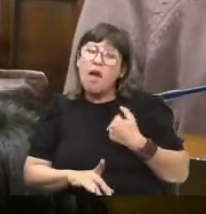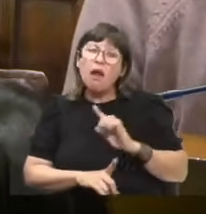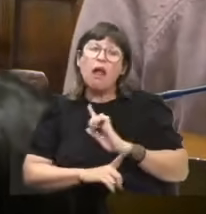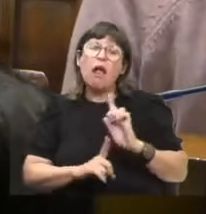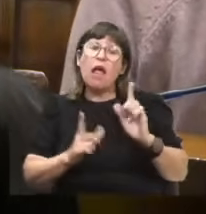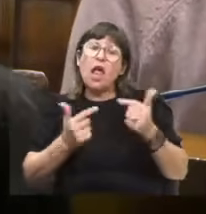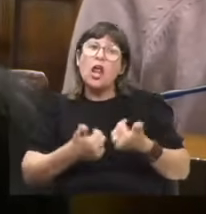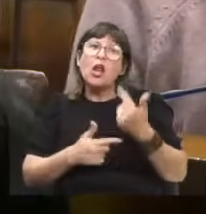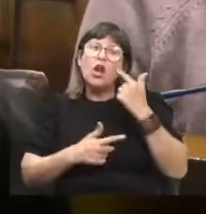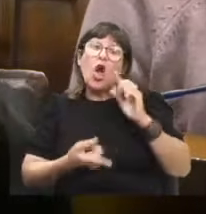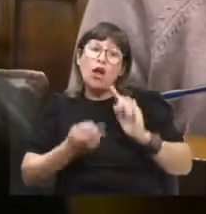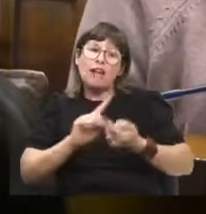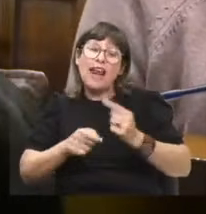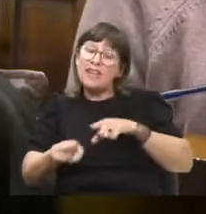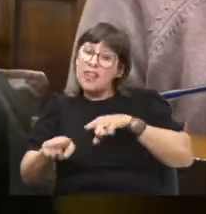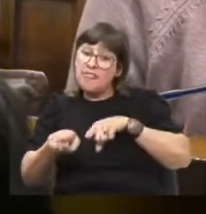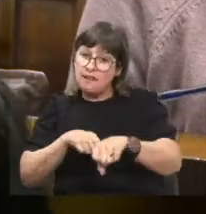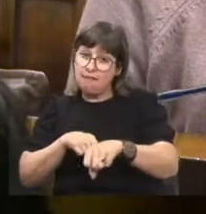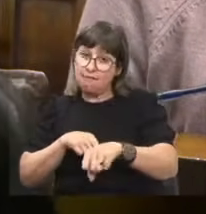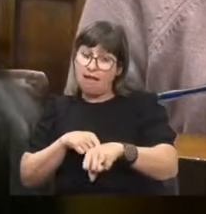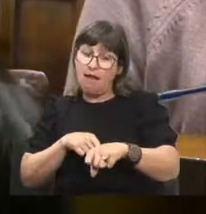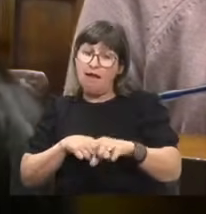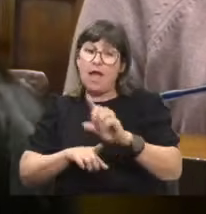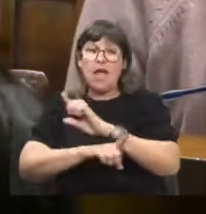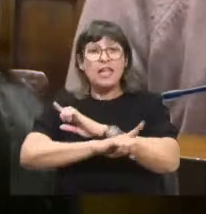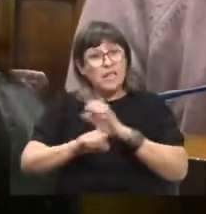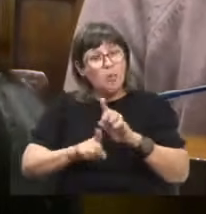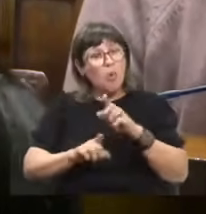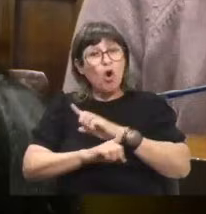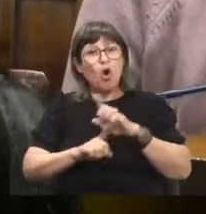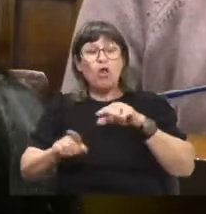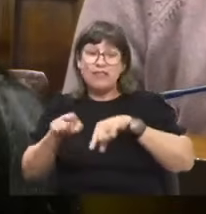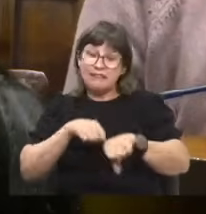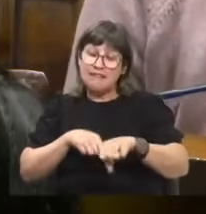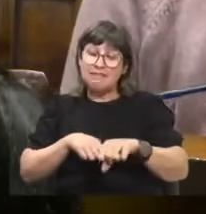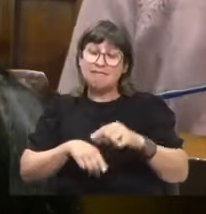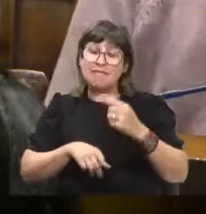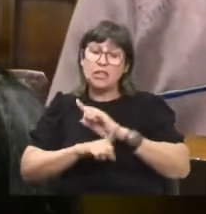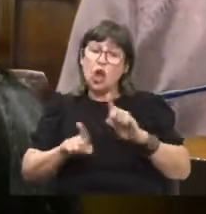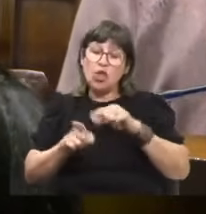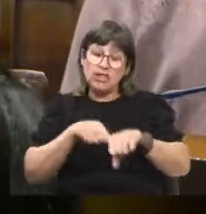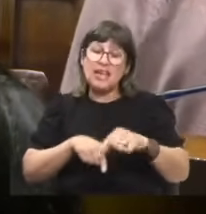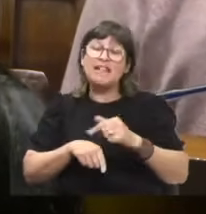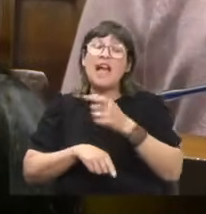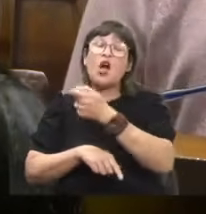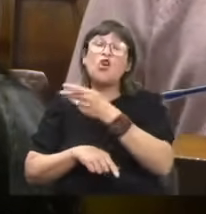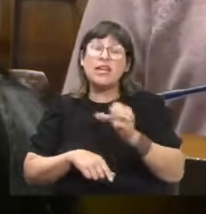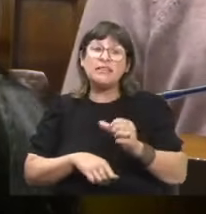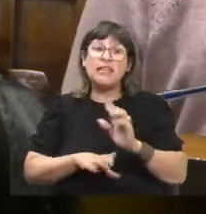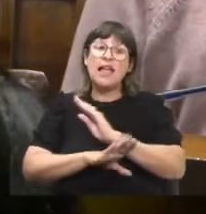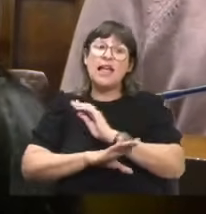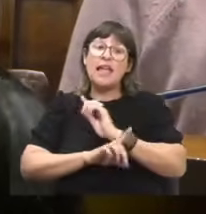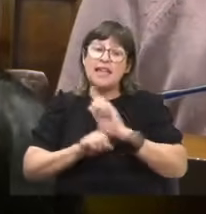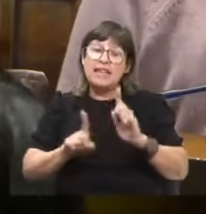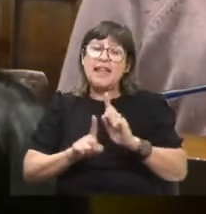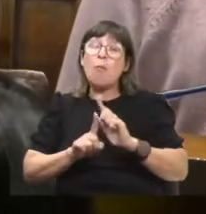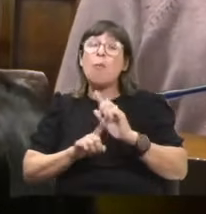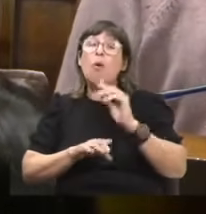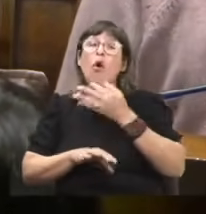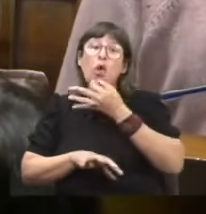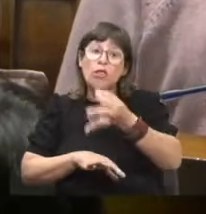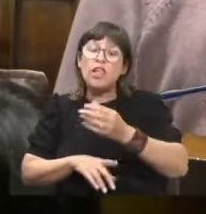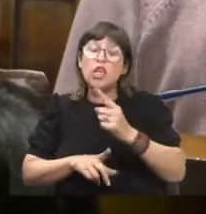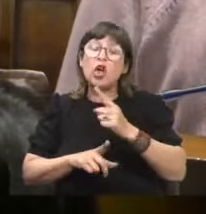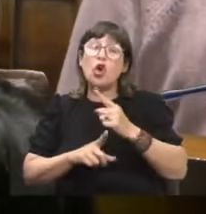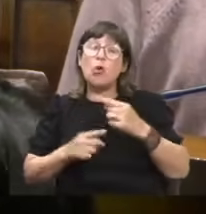tiene relación directa ni indirecta con ACE. Tampoco advirtió incompatibilidad